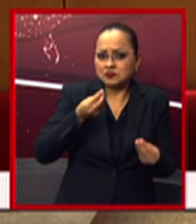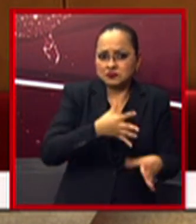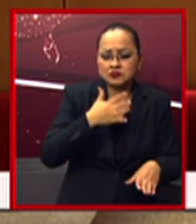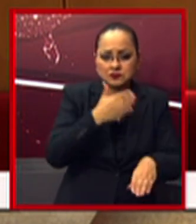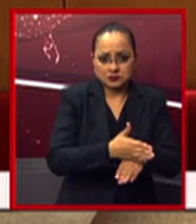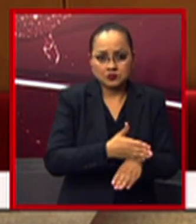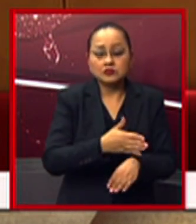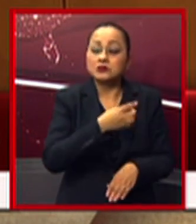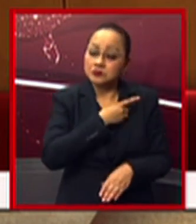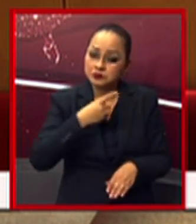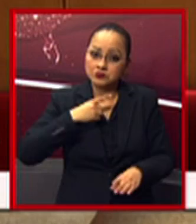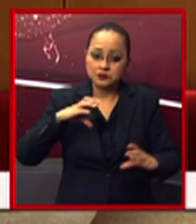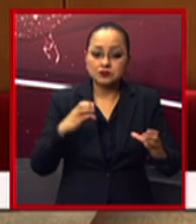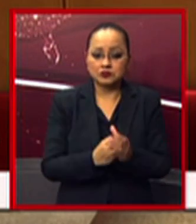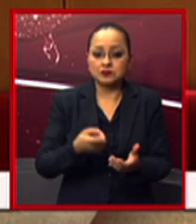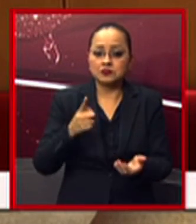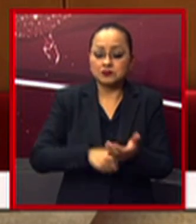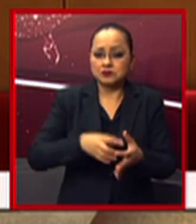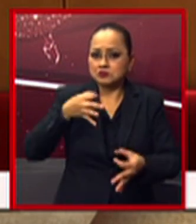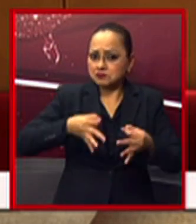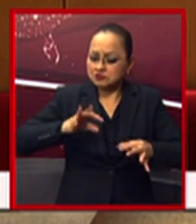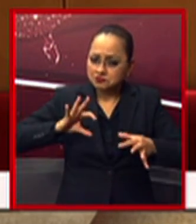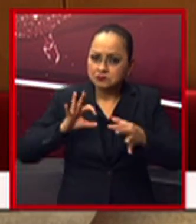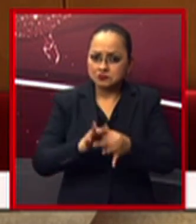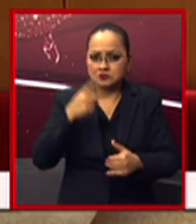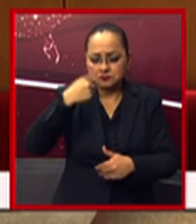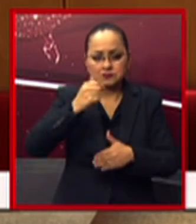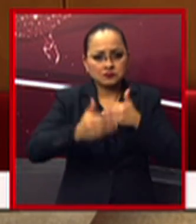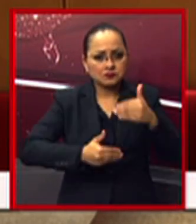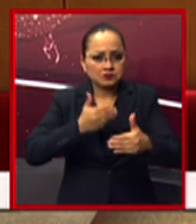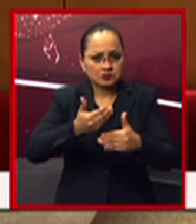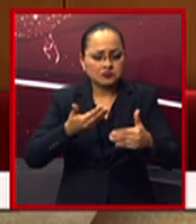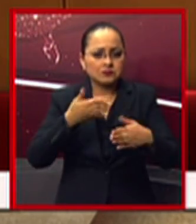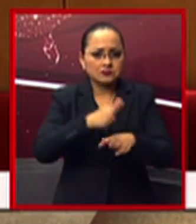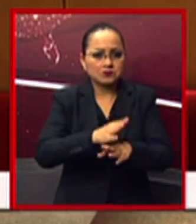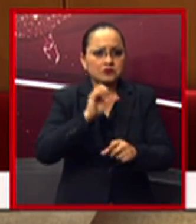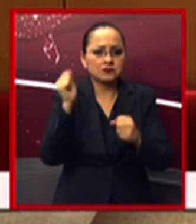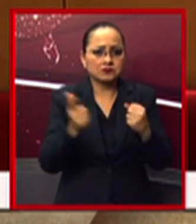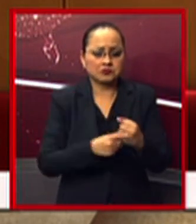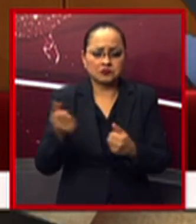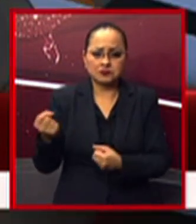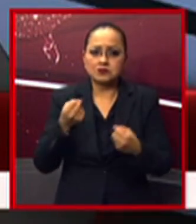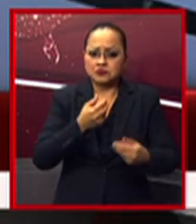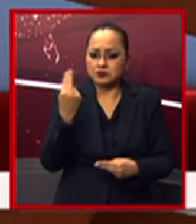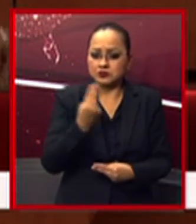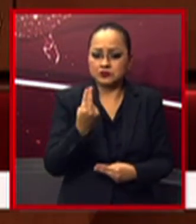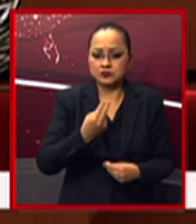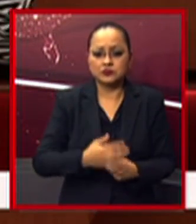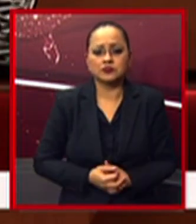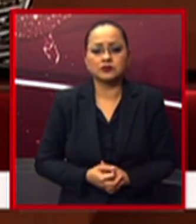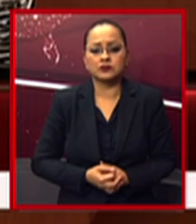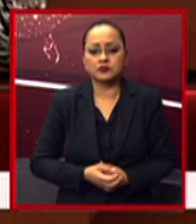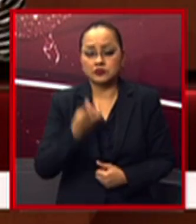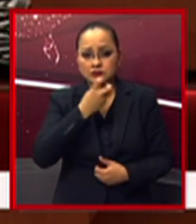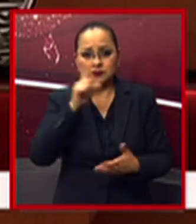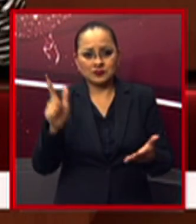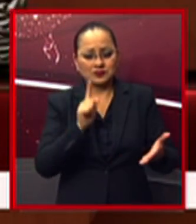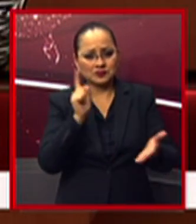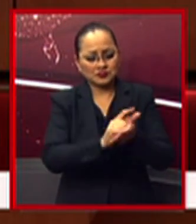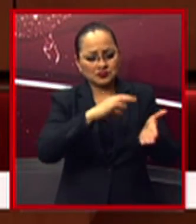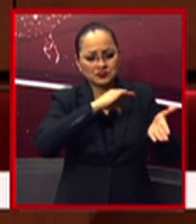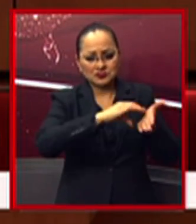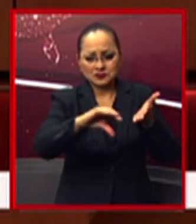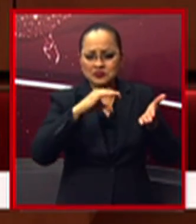deban proveerse ajustes razonables al procedimiento cuando son requeridos. En esa ley hay